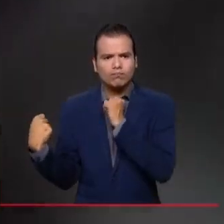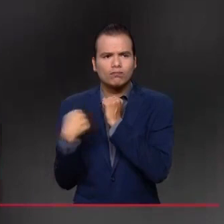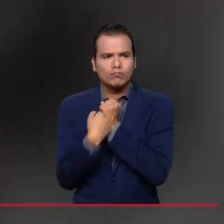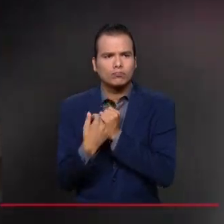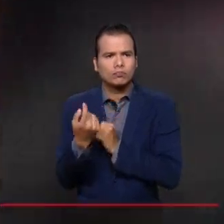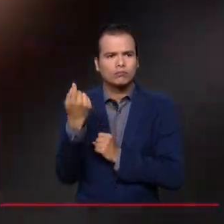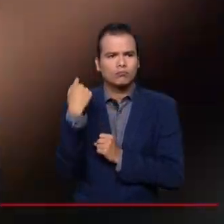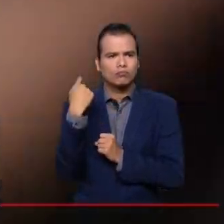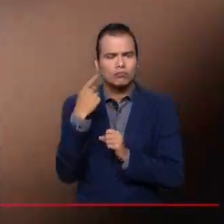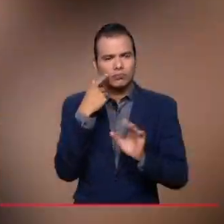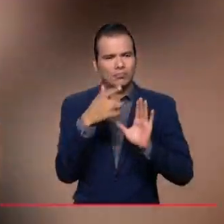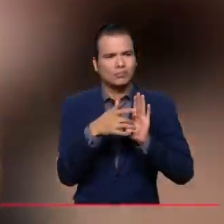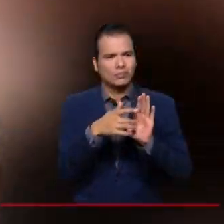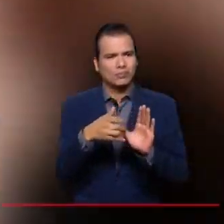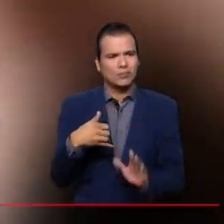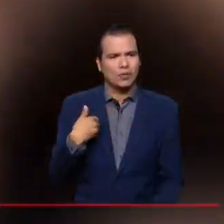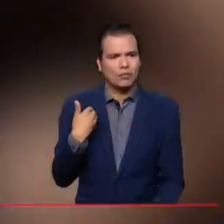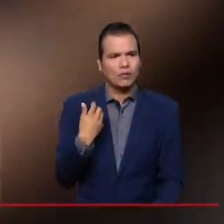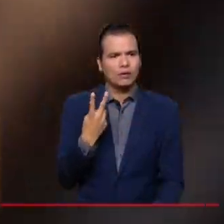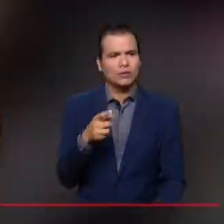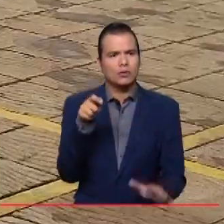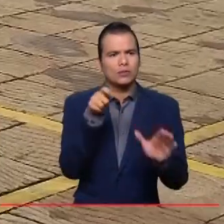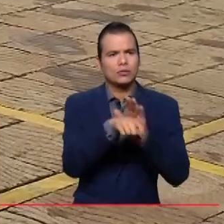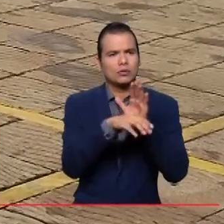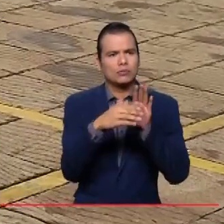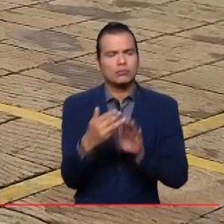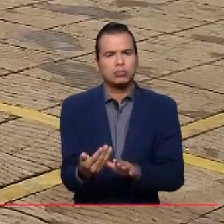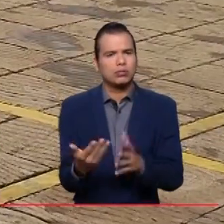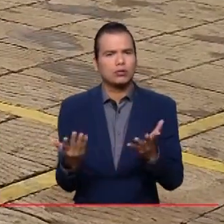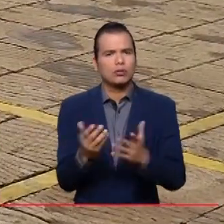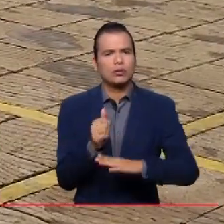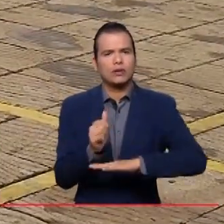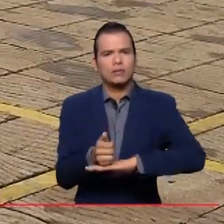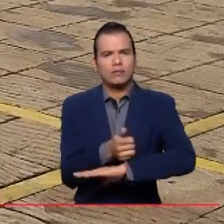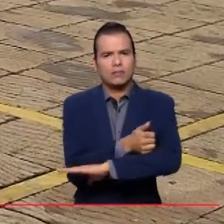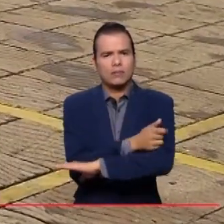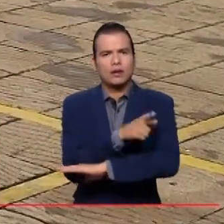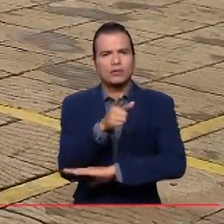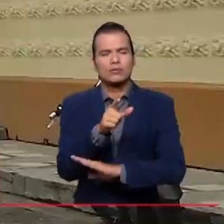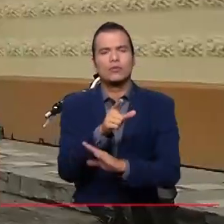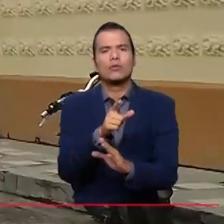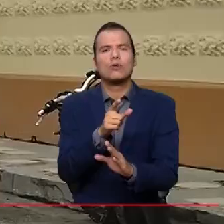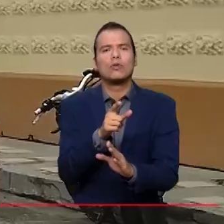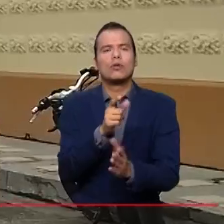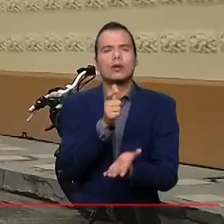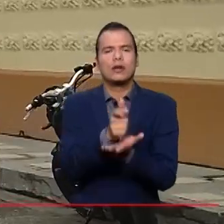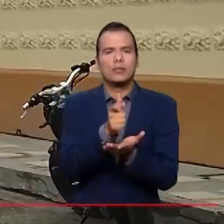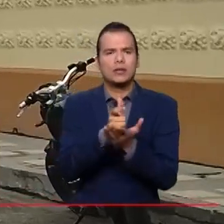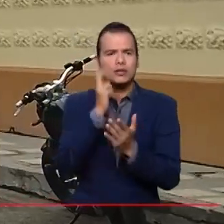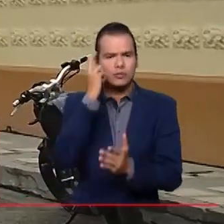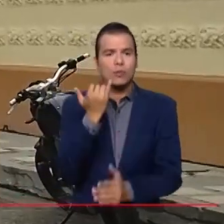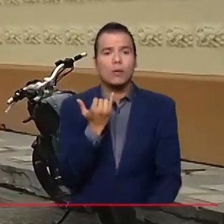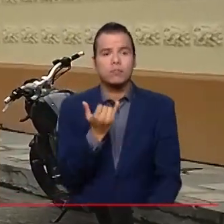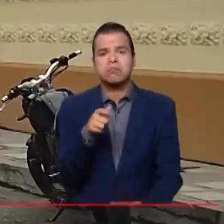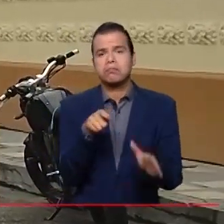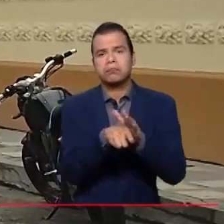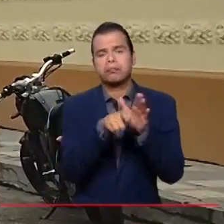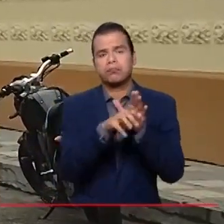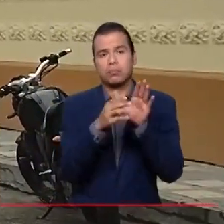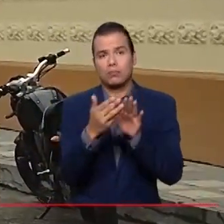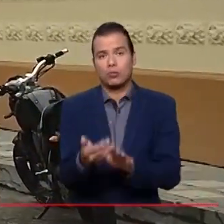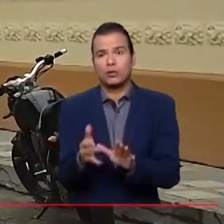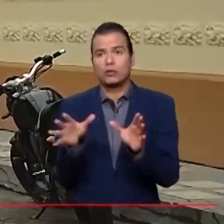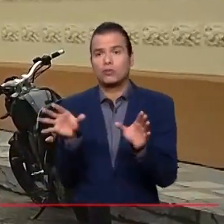reciente hecho es el de estos dos jóvenes asesinados en un bar del centro de la ciudad. Escenas recurrentes que ponen en alerta a Quibdó, no solo